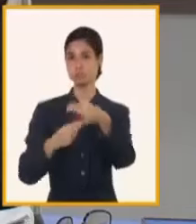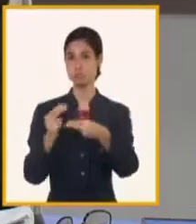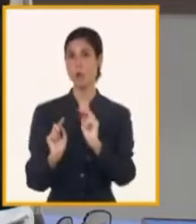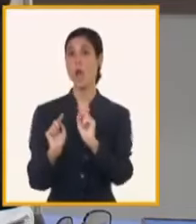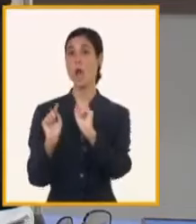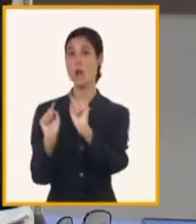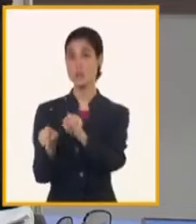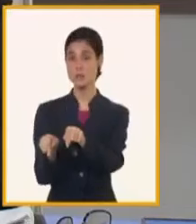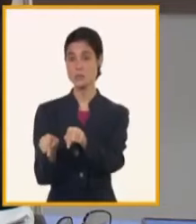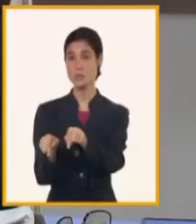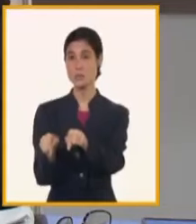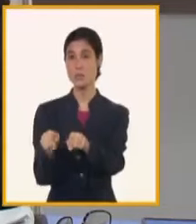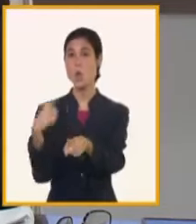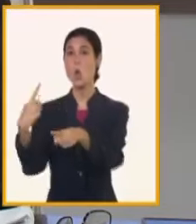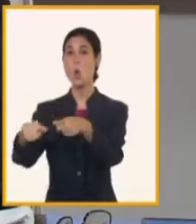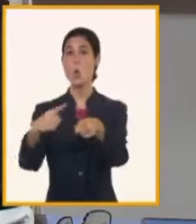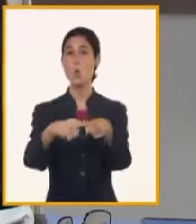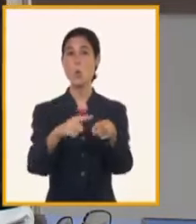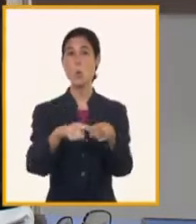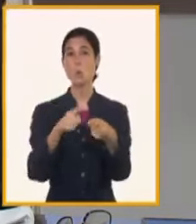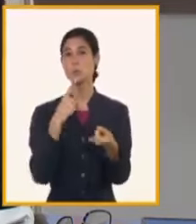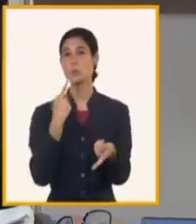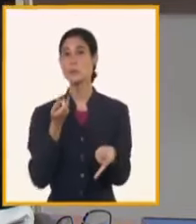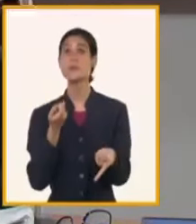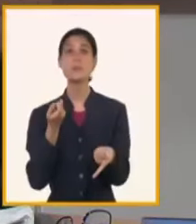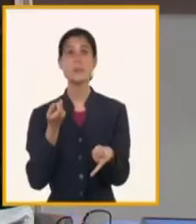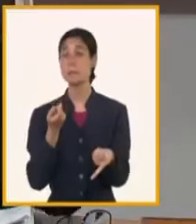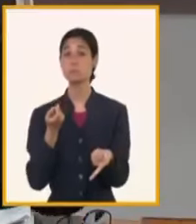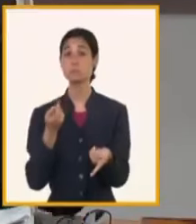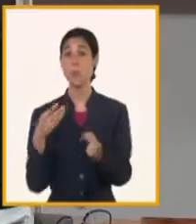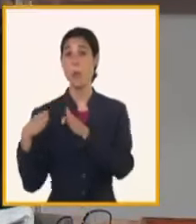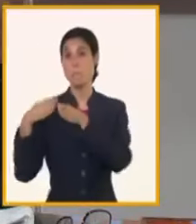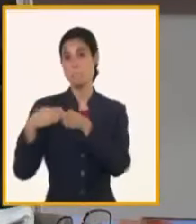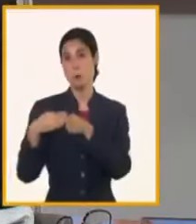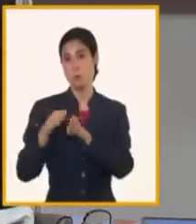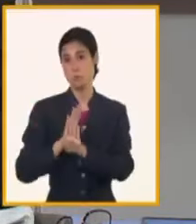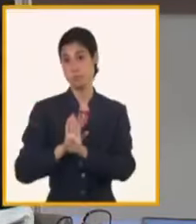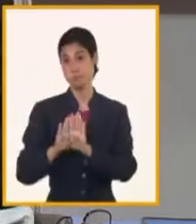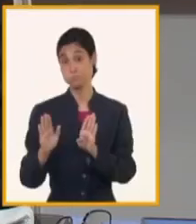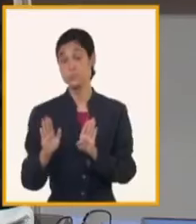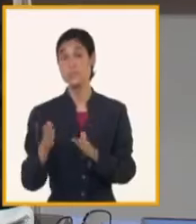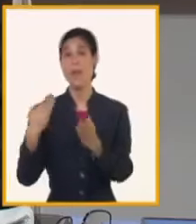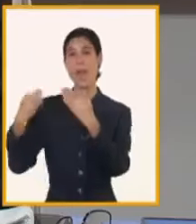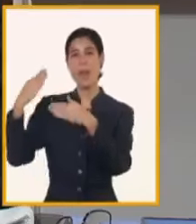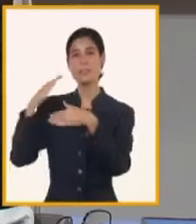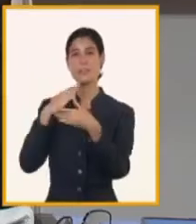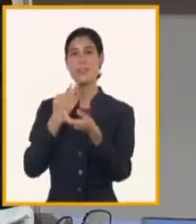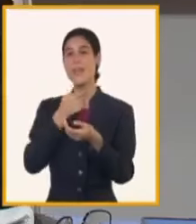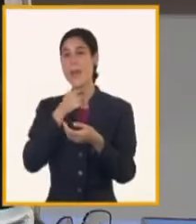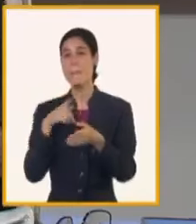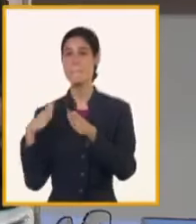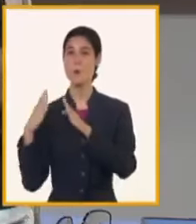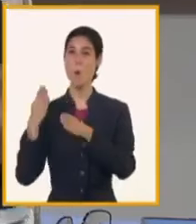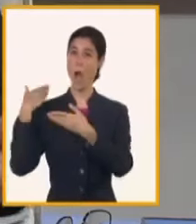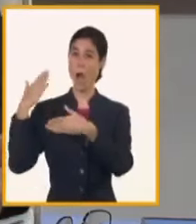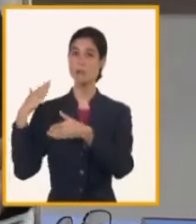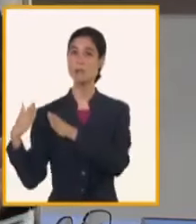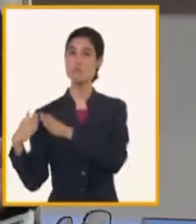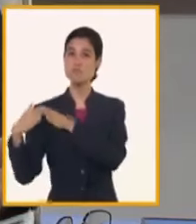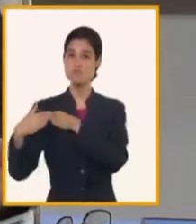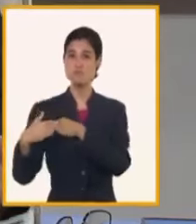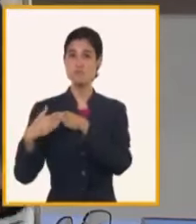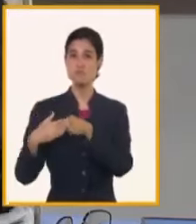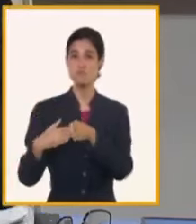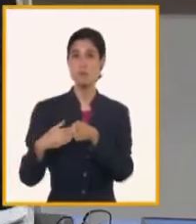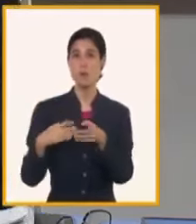combustibles el 10 y el fel hay que importarlo anteriormente importamos crudo para refinar y Ob teníamos 10 y Ob